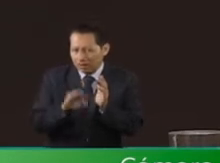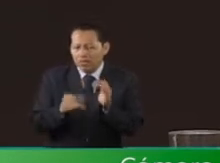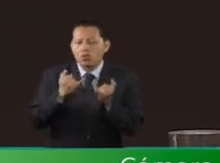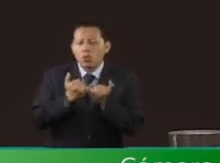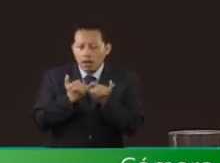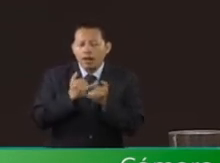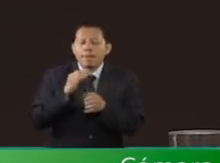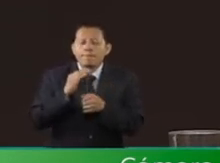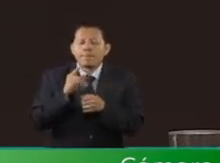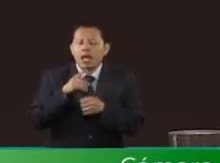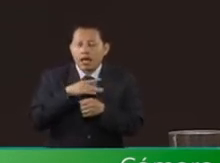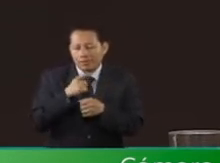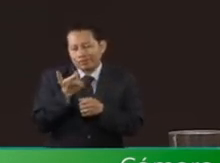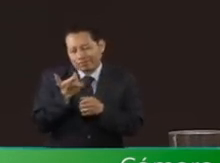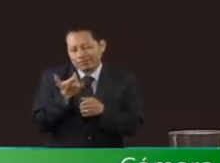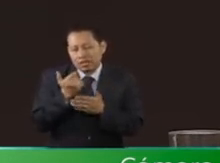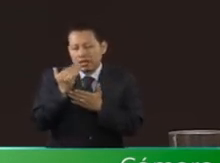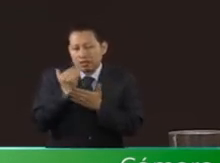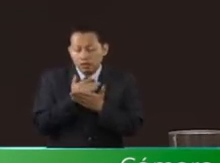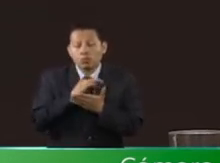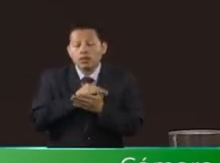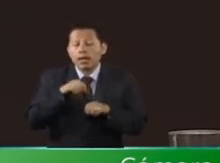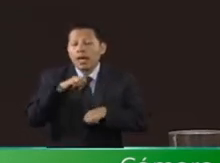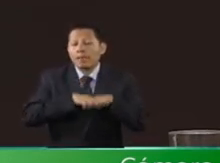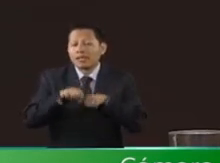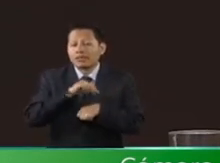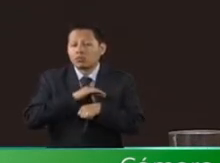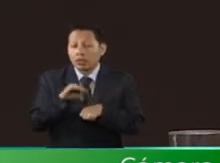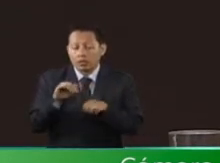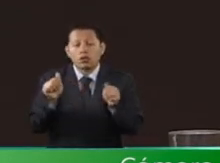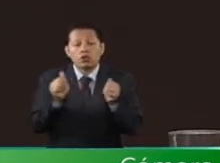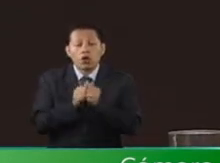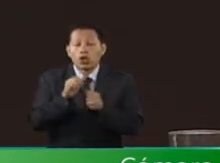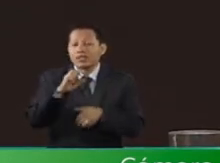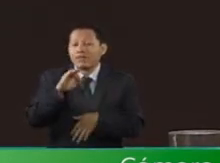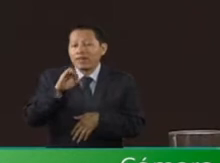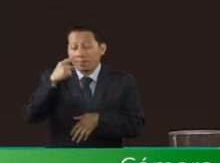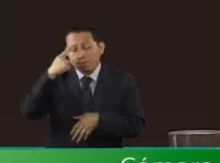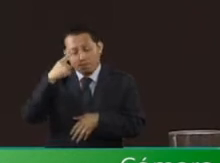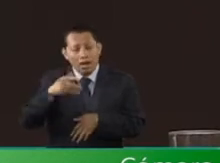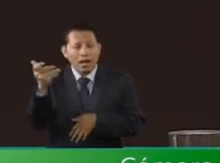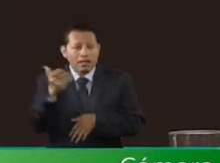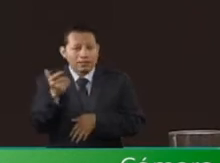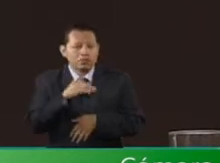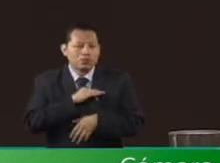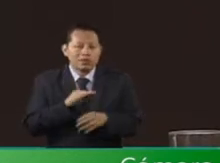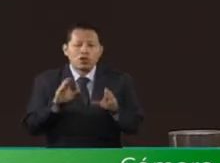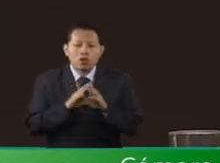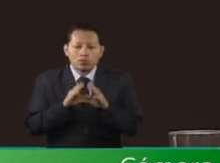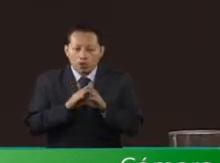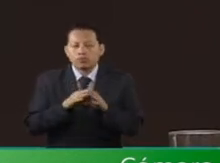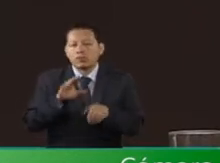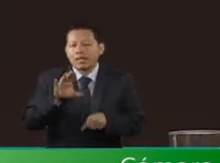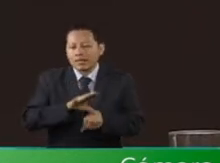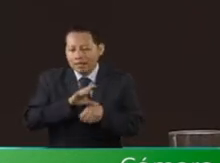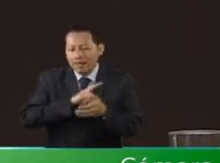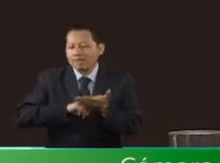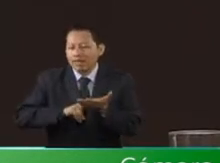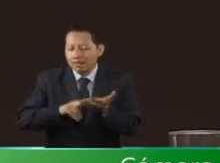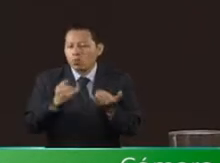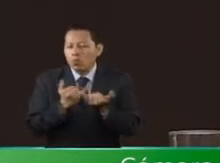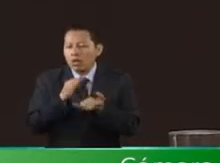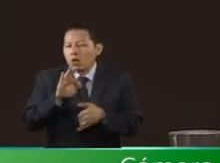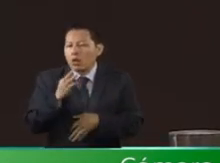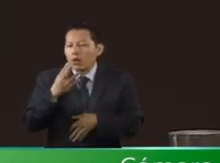de tarifas esto atraerá a más empresas a colaborar con la CFE en la generación de energía verde y así el